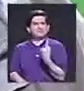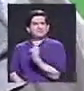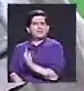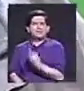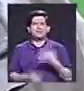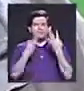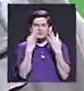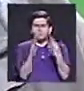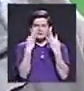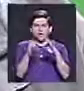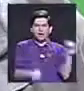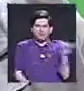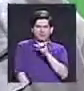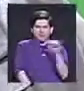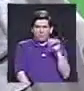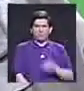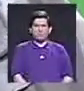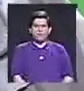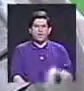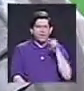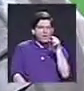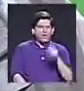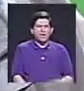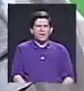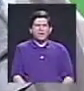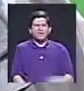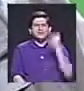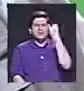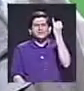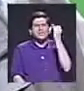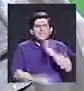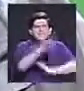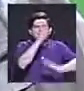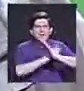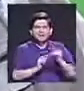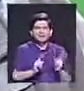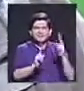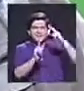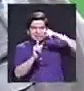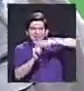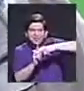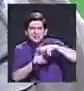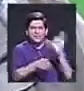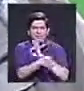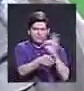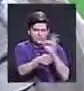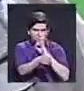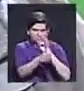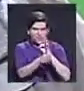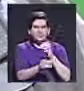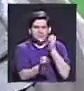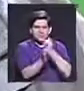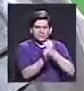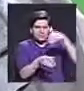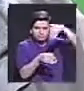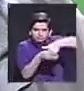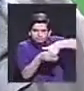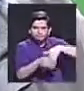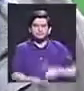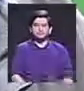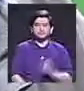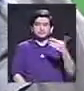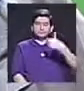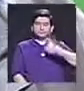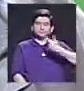ellas para tratar también de bajar los conceptos de discapacidad a un nivel de funcionamiento institucional.